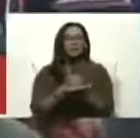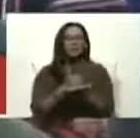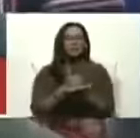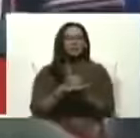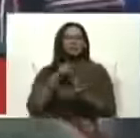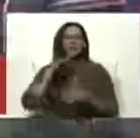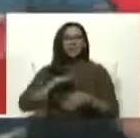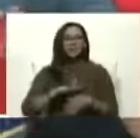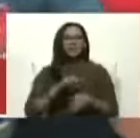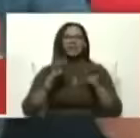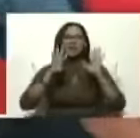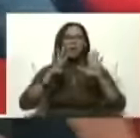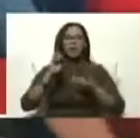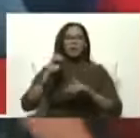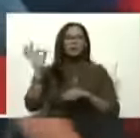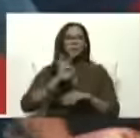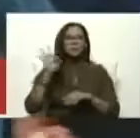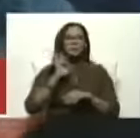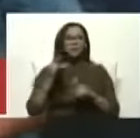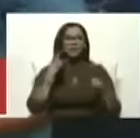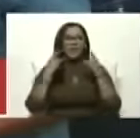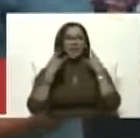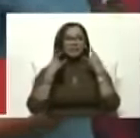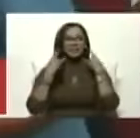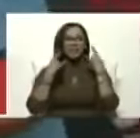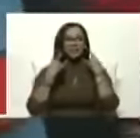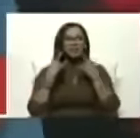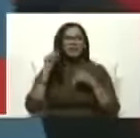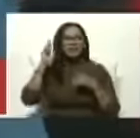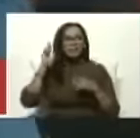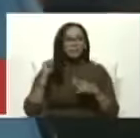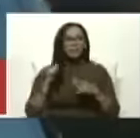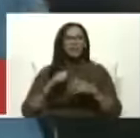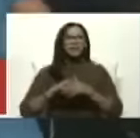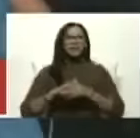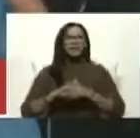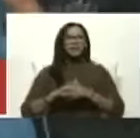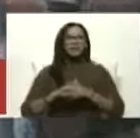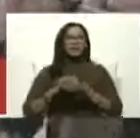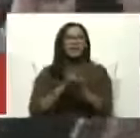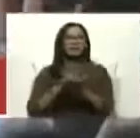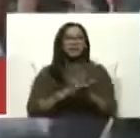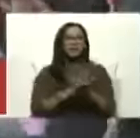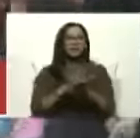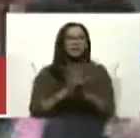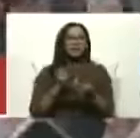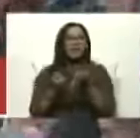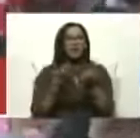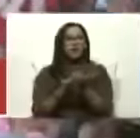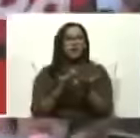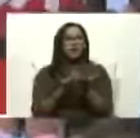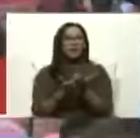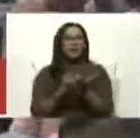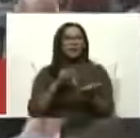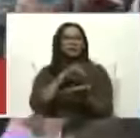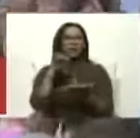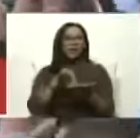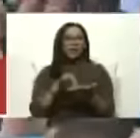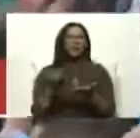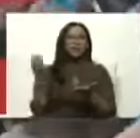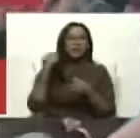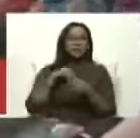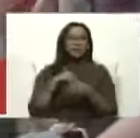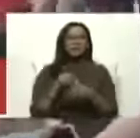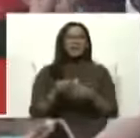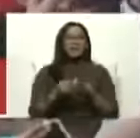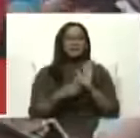está 90% activa para la estabilización de la economía nacional. Además,